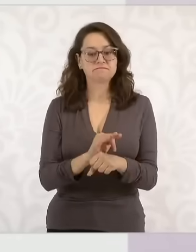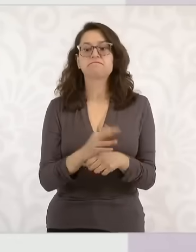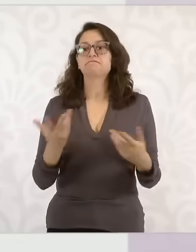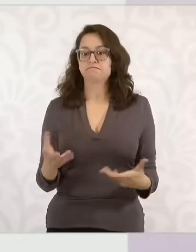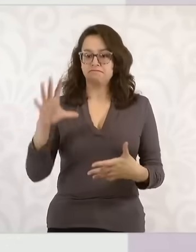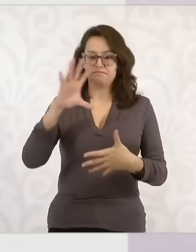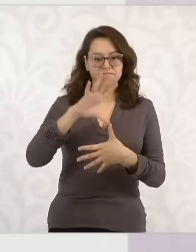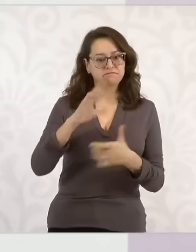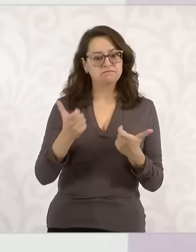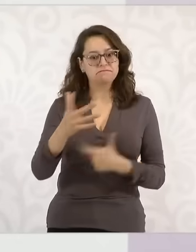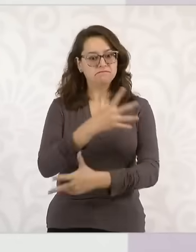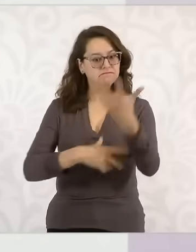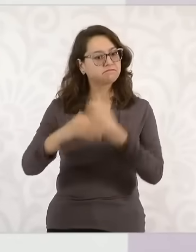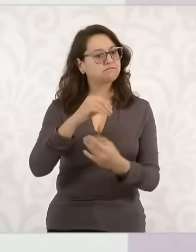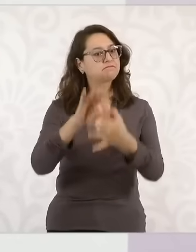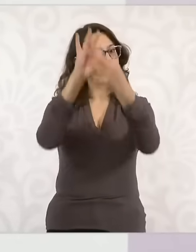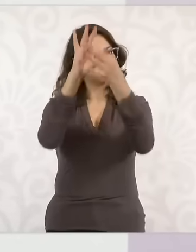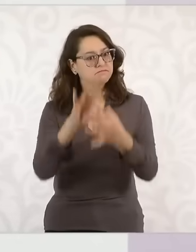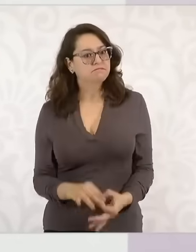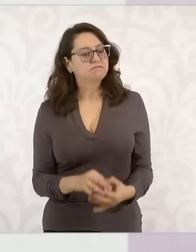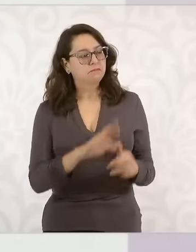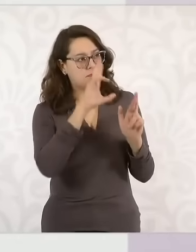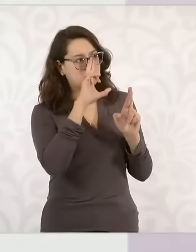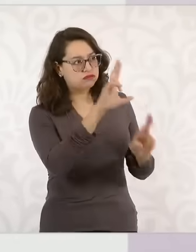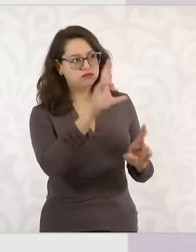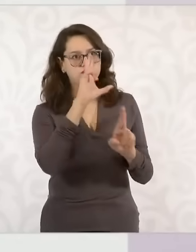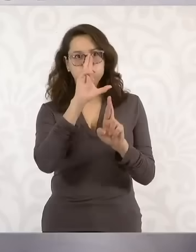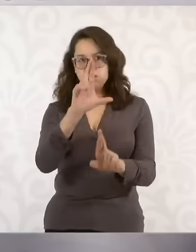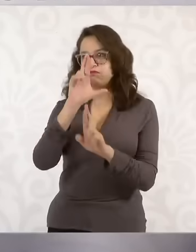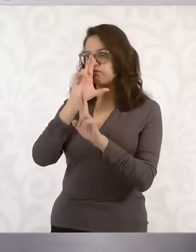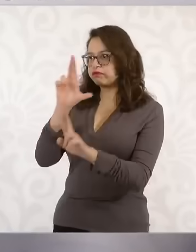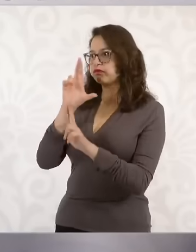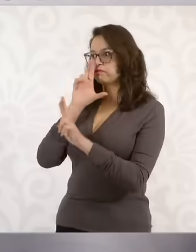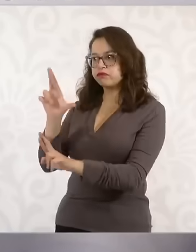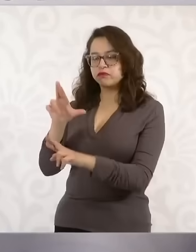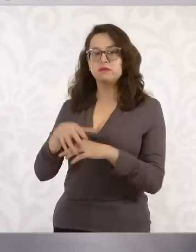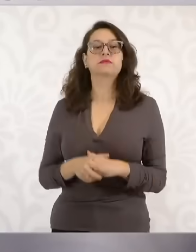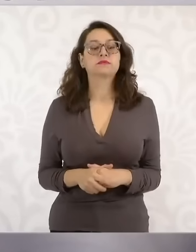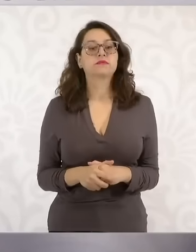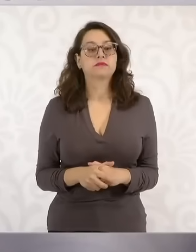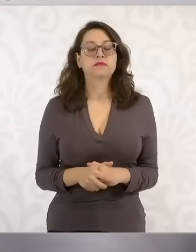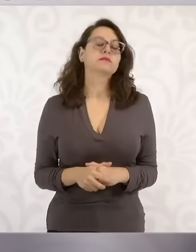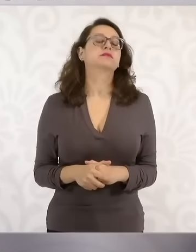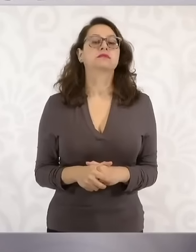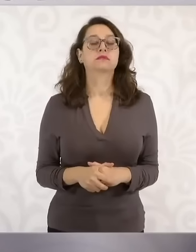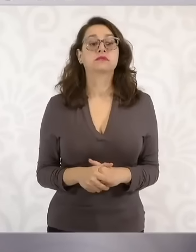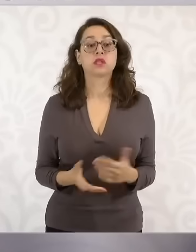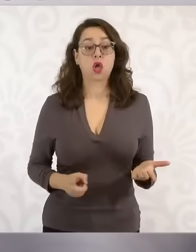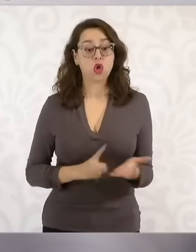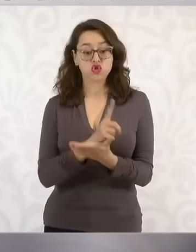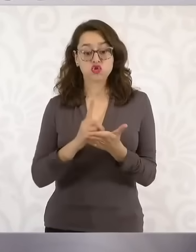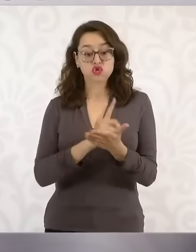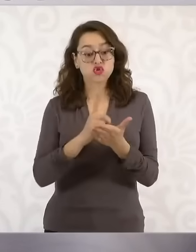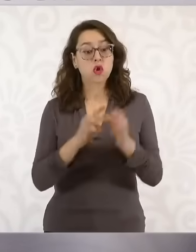del continente y cooperación con respeto a la soberanía. En lo que respecta a la lucha contra el